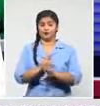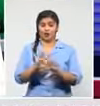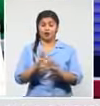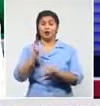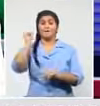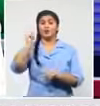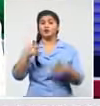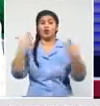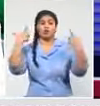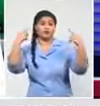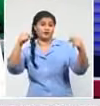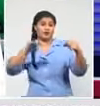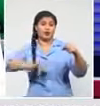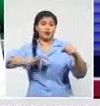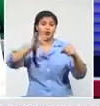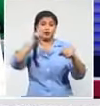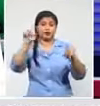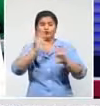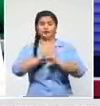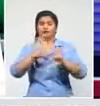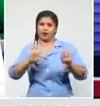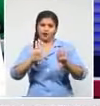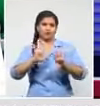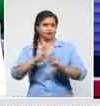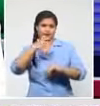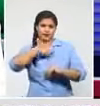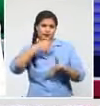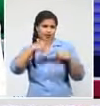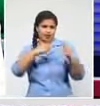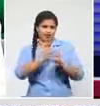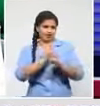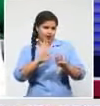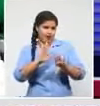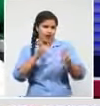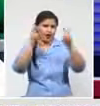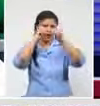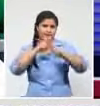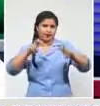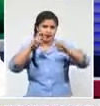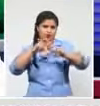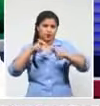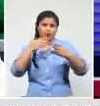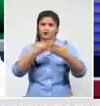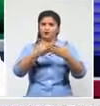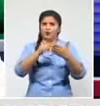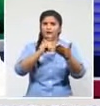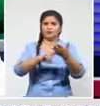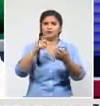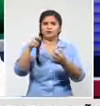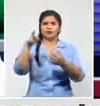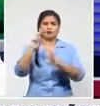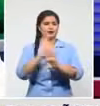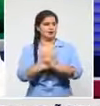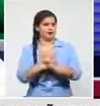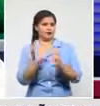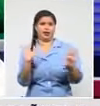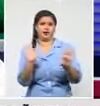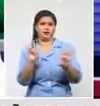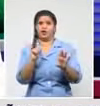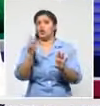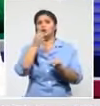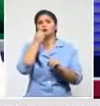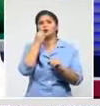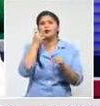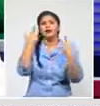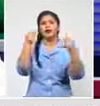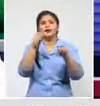aeropuerto, ya tiene realizado su estudio de PCR para el diagnóstico de la enfermedad. El diagnóstico está